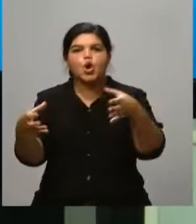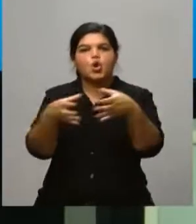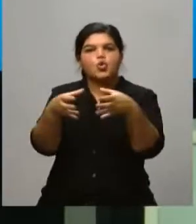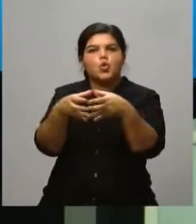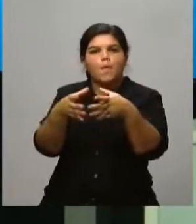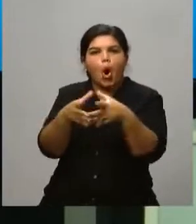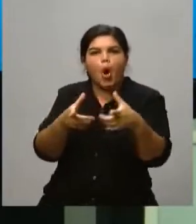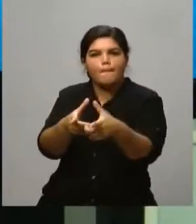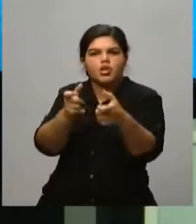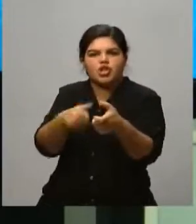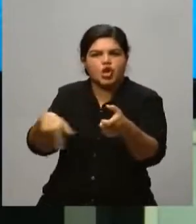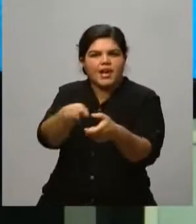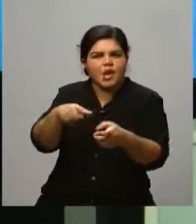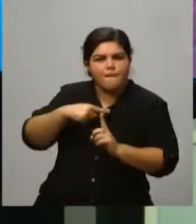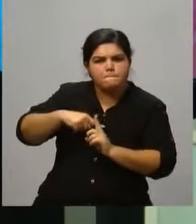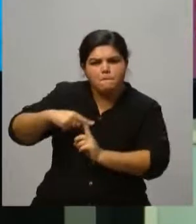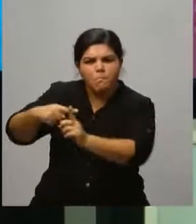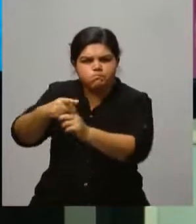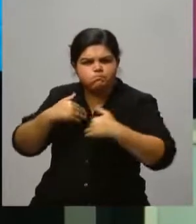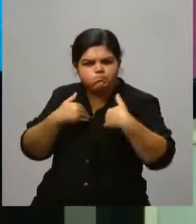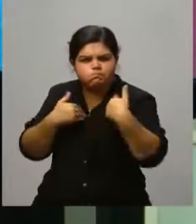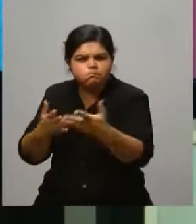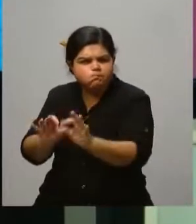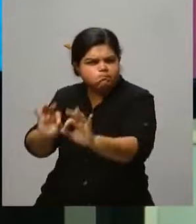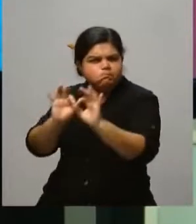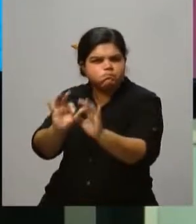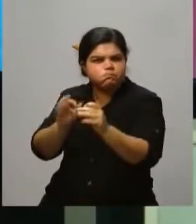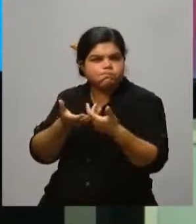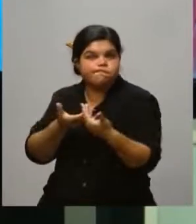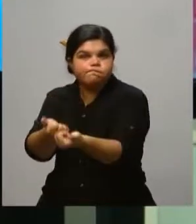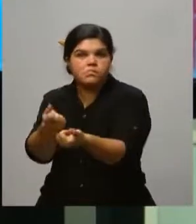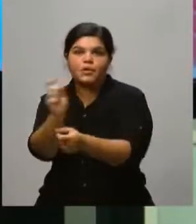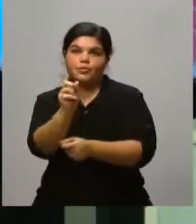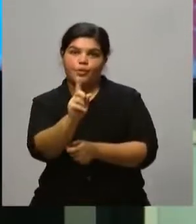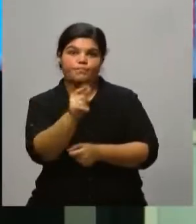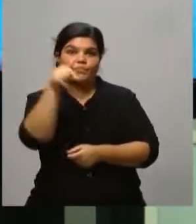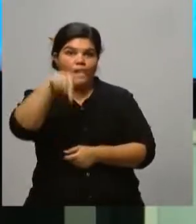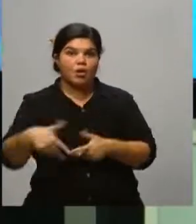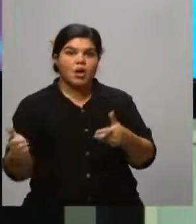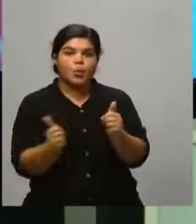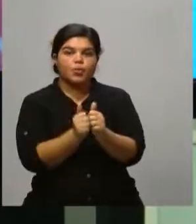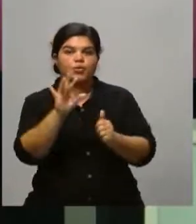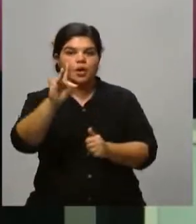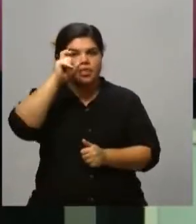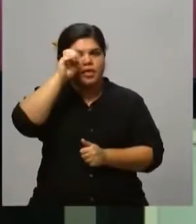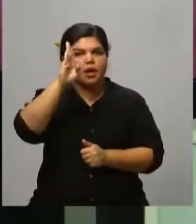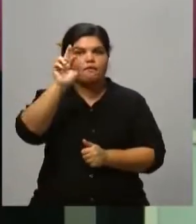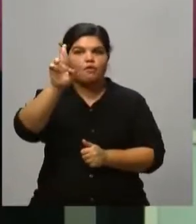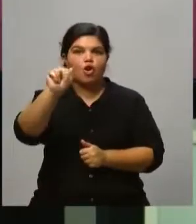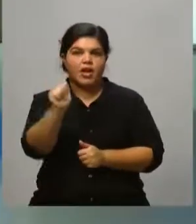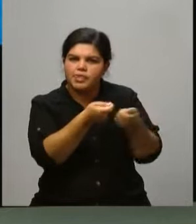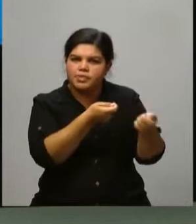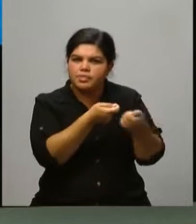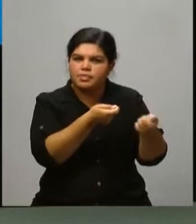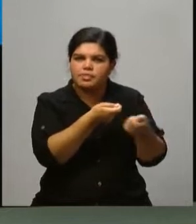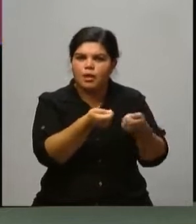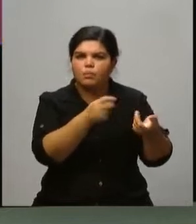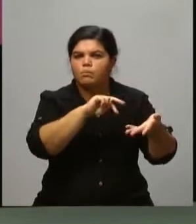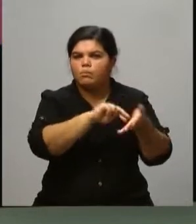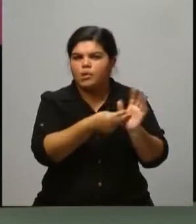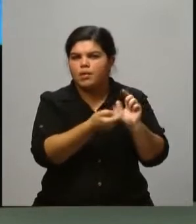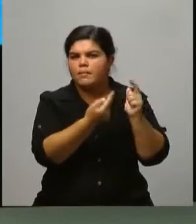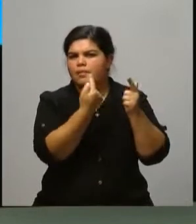por el mejor momento. Vamos a hablar de estos temas con la politóloga Débora Gesa, quien la tenemos como invitada en esta noche. Buenas noches, Débora, gracias por